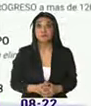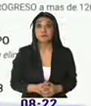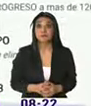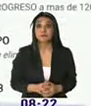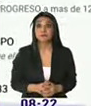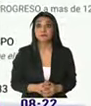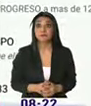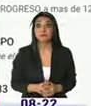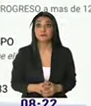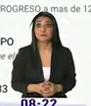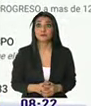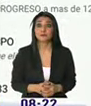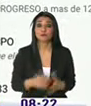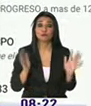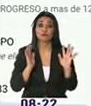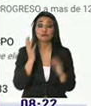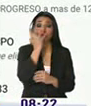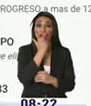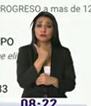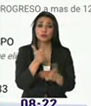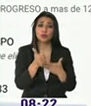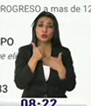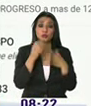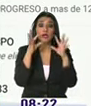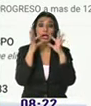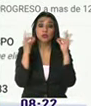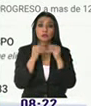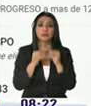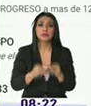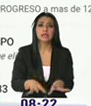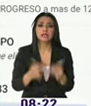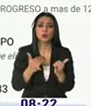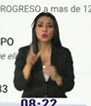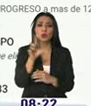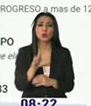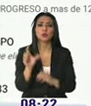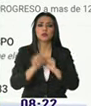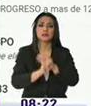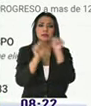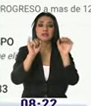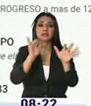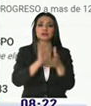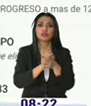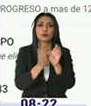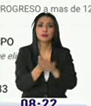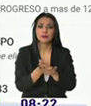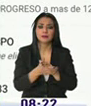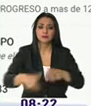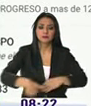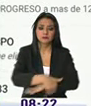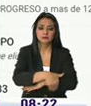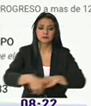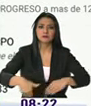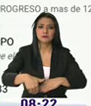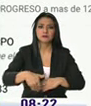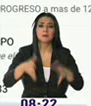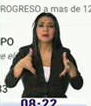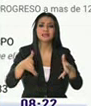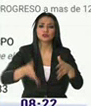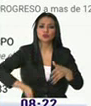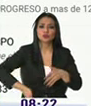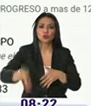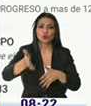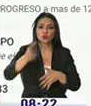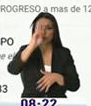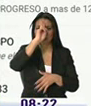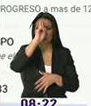esta maravilla. Ayúdeme a encontrar mi gatito, se perdió al amanecer de hoy lunes 6 de noviembre a la altura de la Avenida del Maestro y Picapara, sector de la